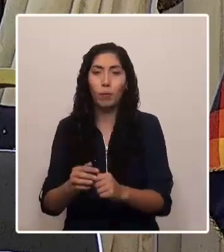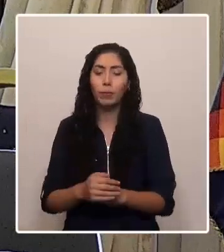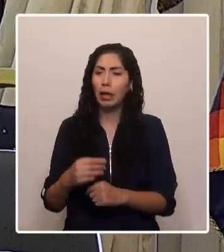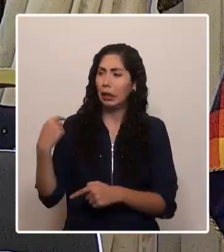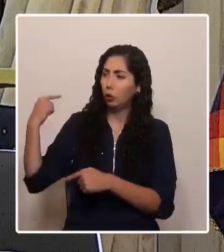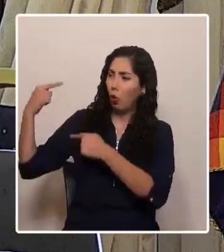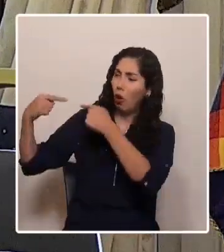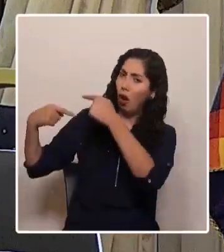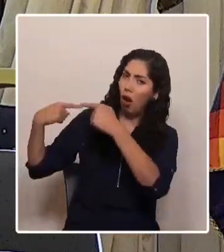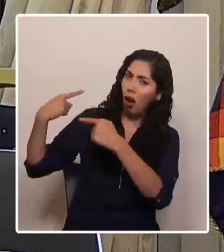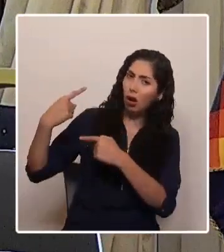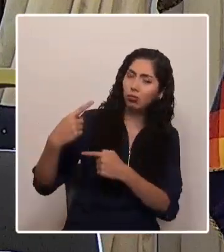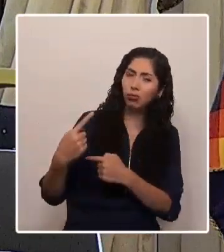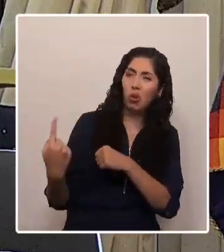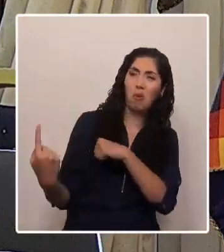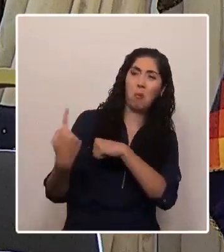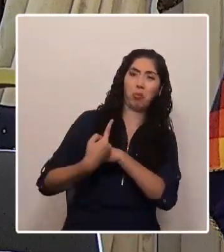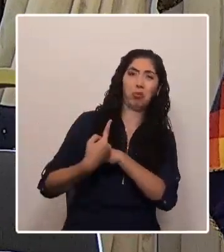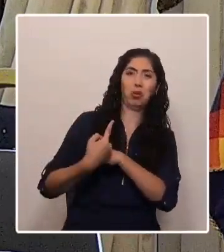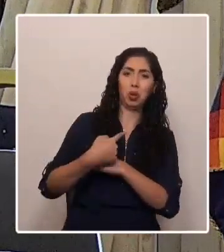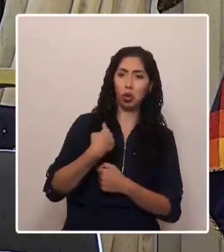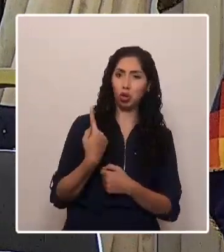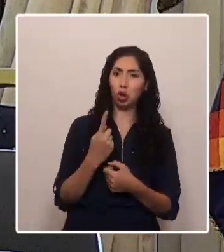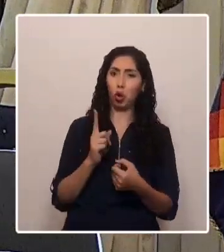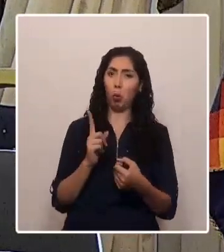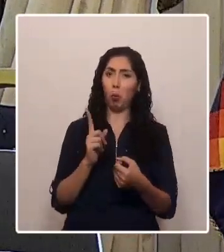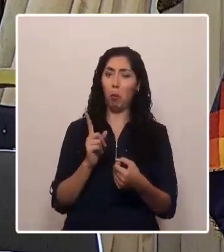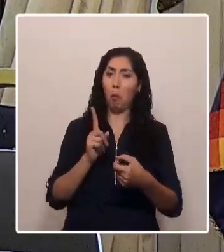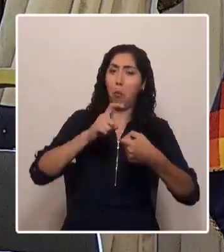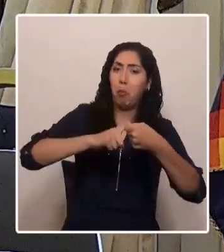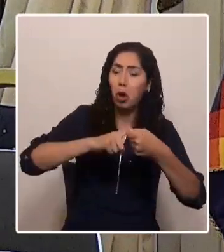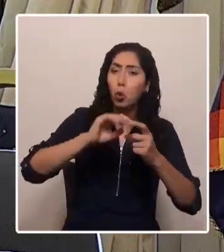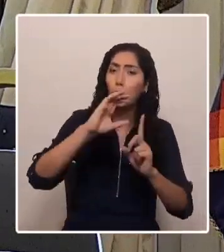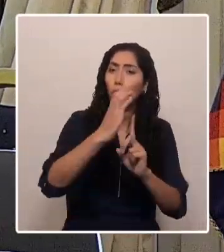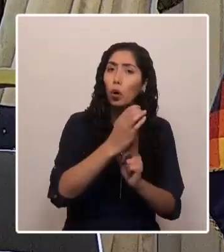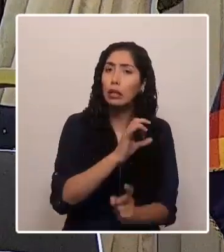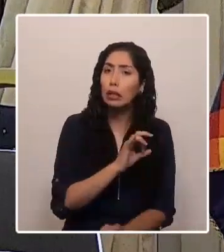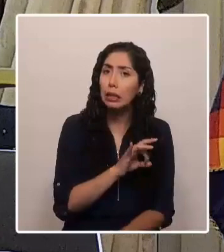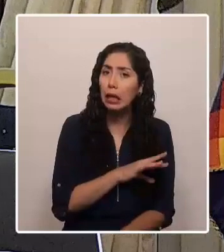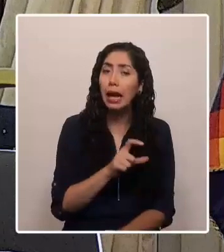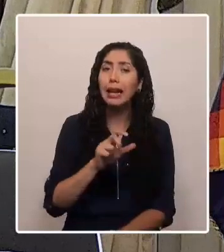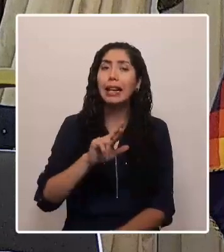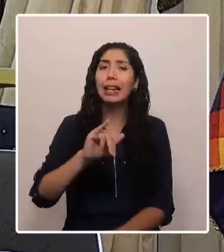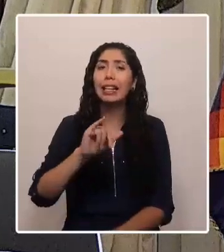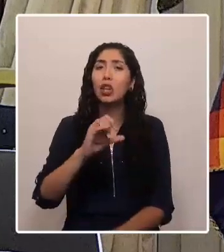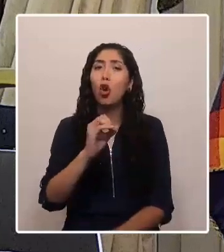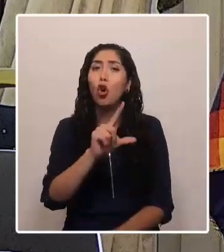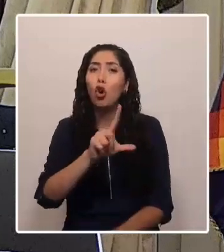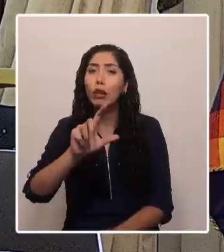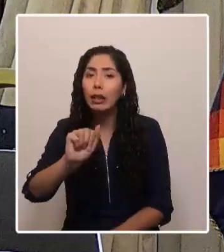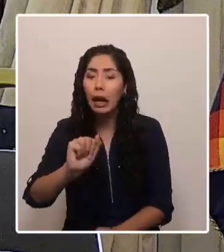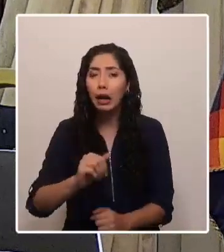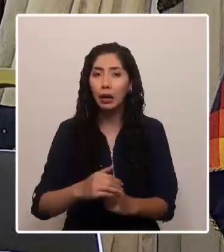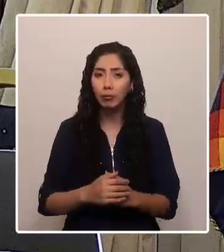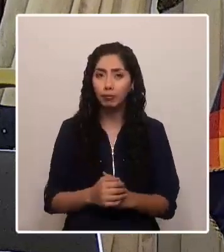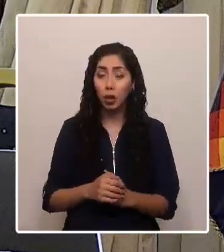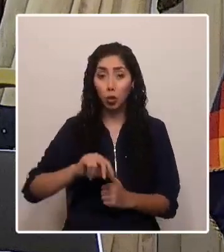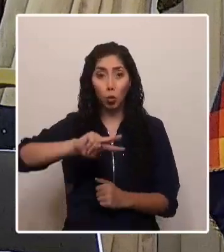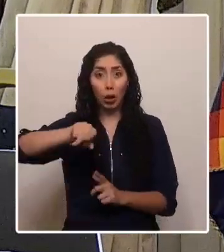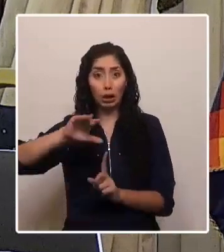sido forzados a ser parte de la cultura chilena o criolla. Se nos ha juzgado por quienes somos, por nuestra